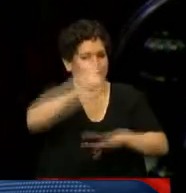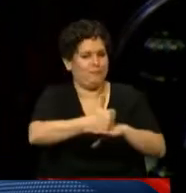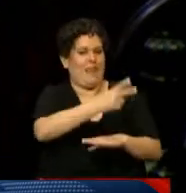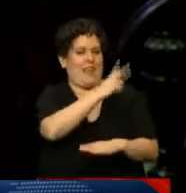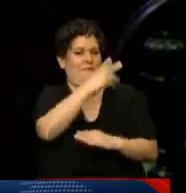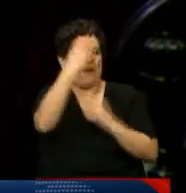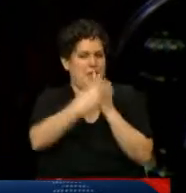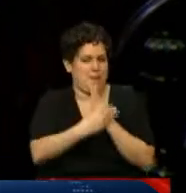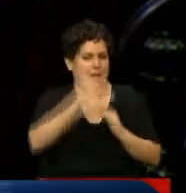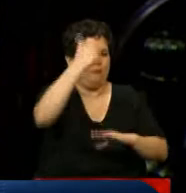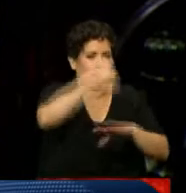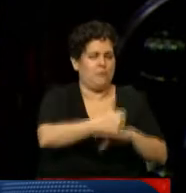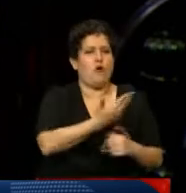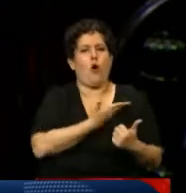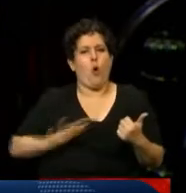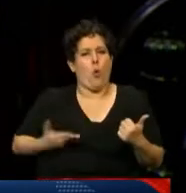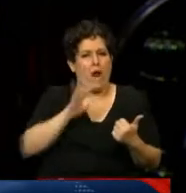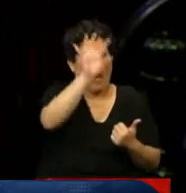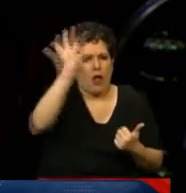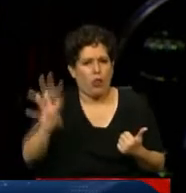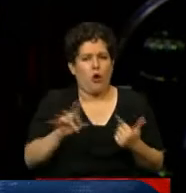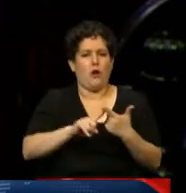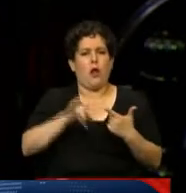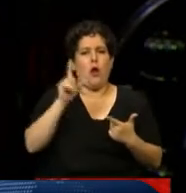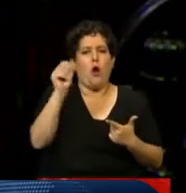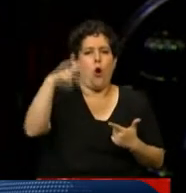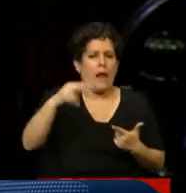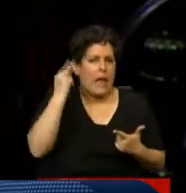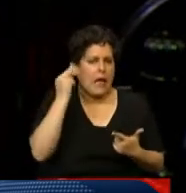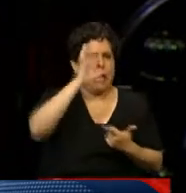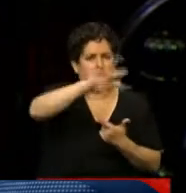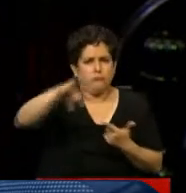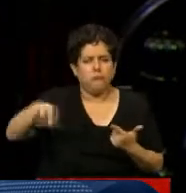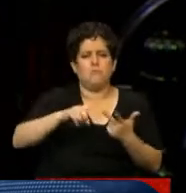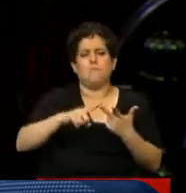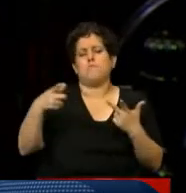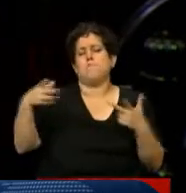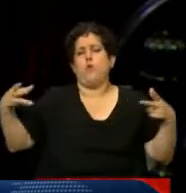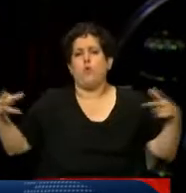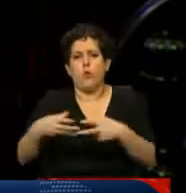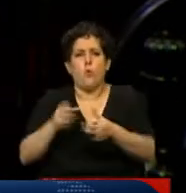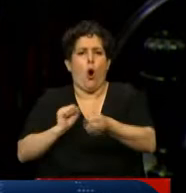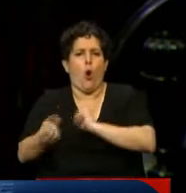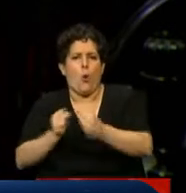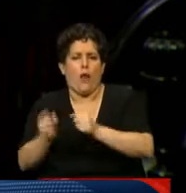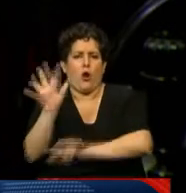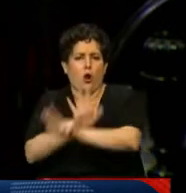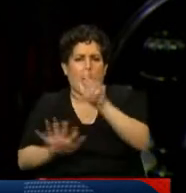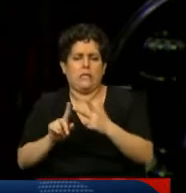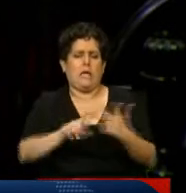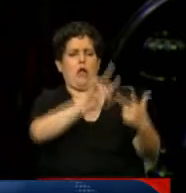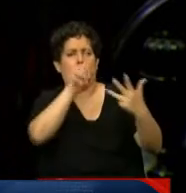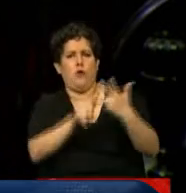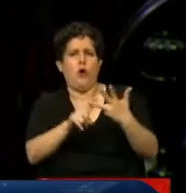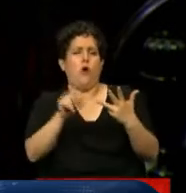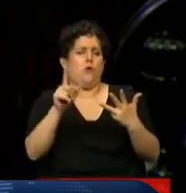medio gabinete, gobernadores, organizaciones sociales, el movimiento obrero organizado,